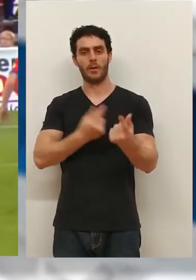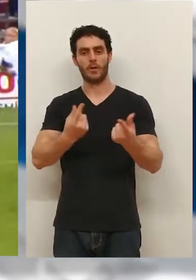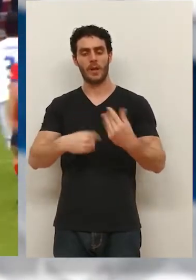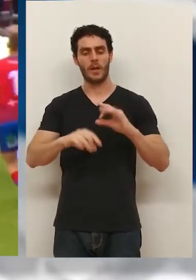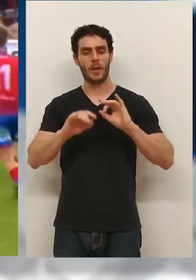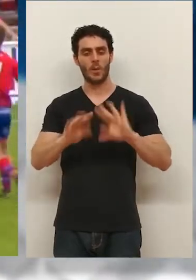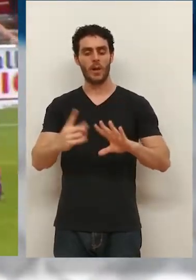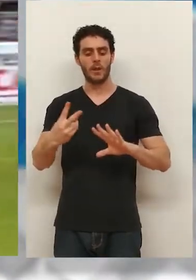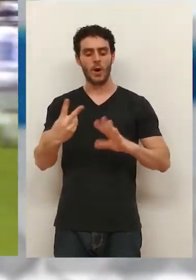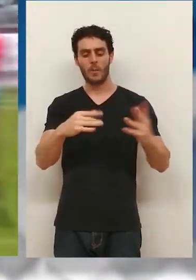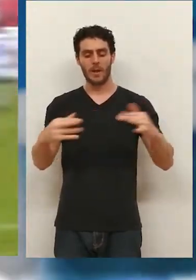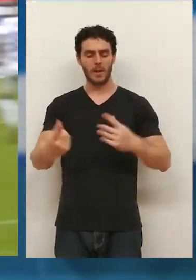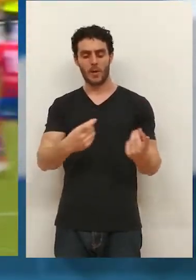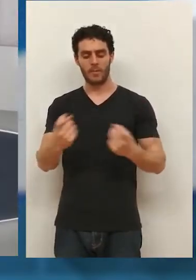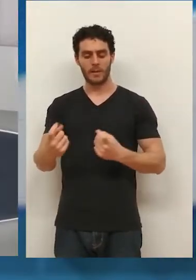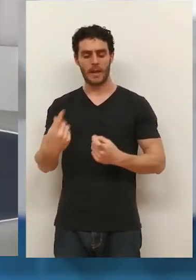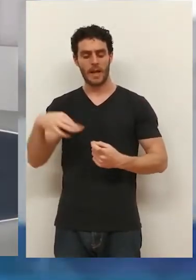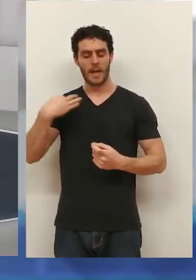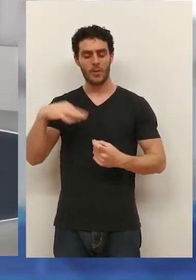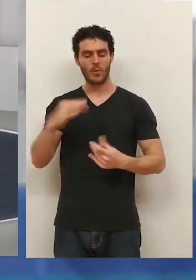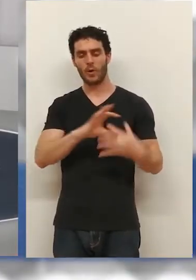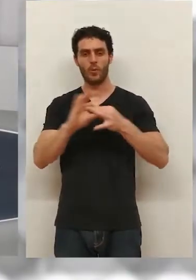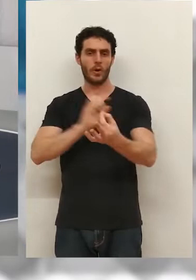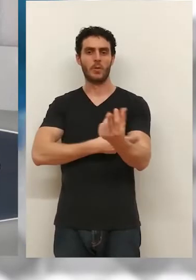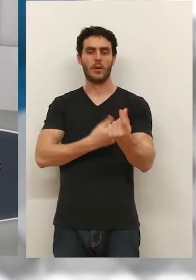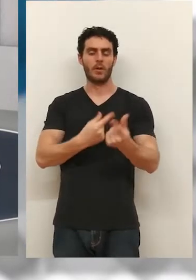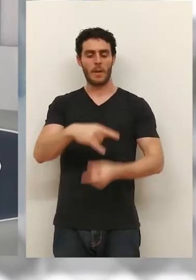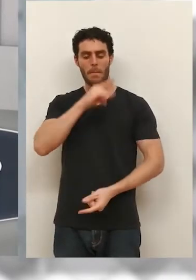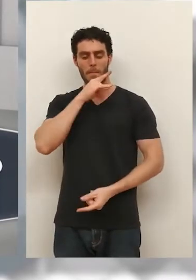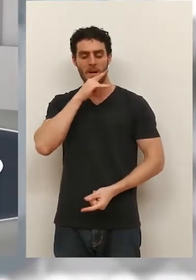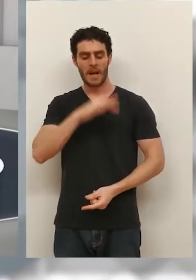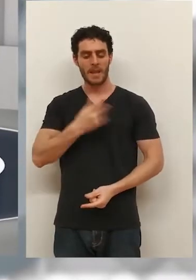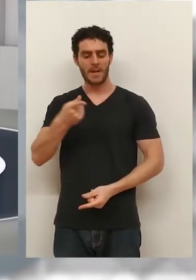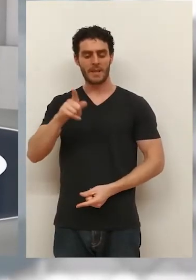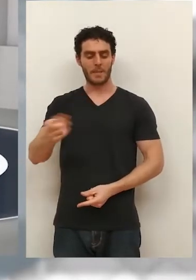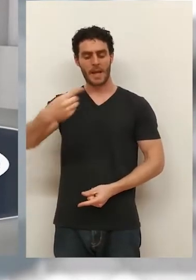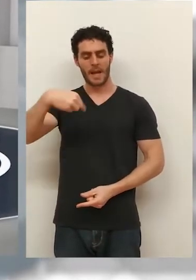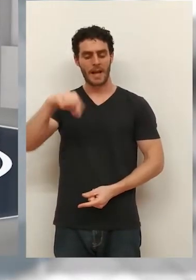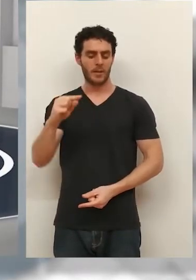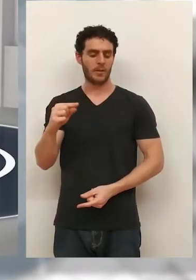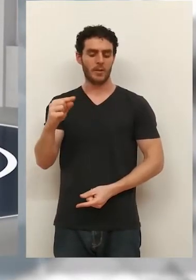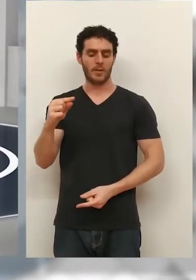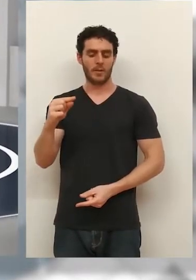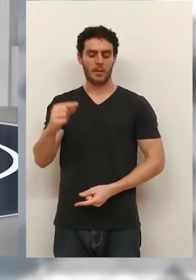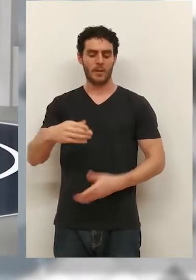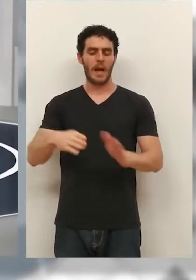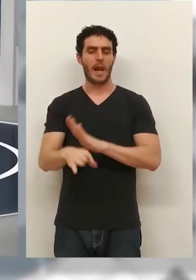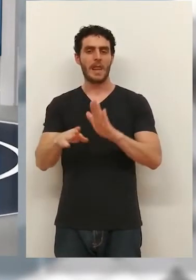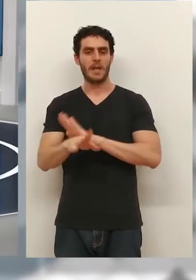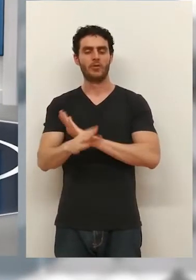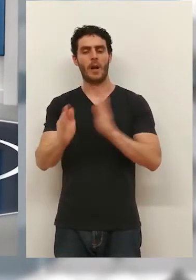playoff queda inalcanzable. Esa derrota del Calahorra deja a los de Docampo sin opciones de playoff, pero con la